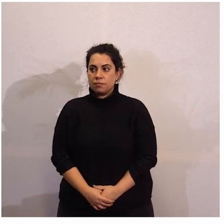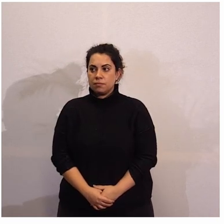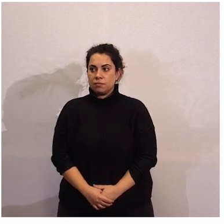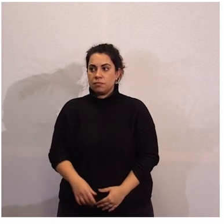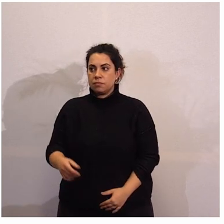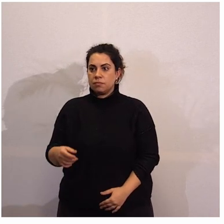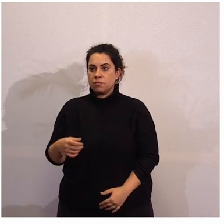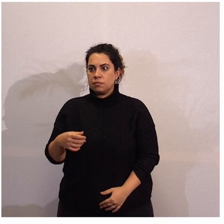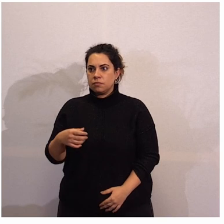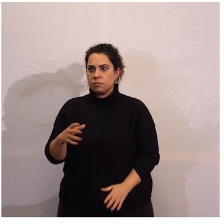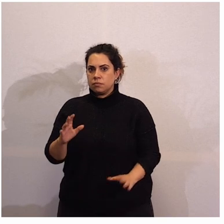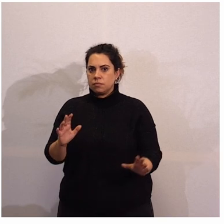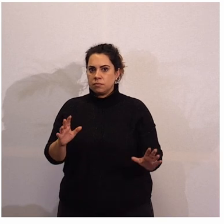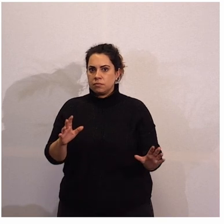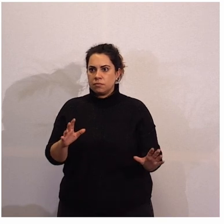Yo